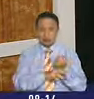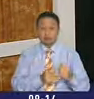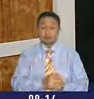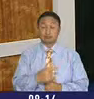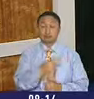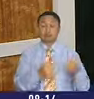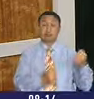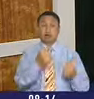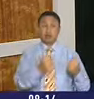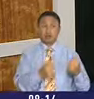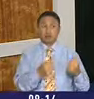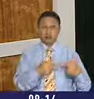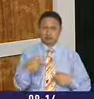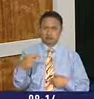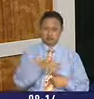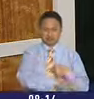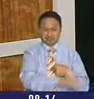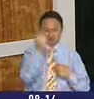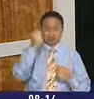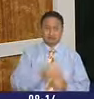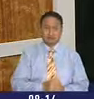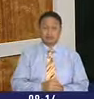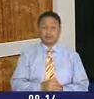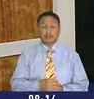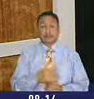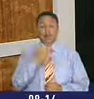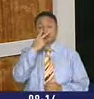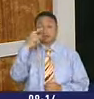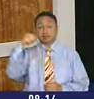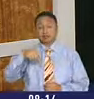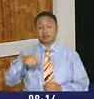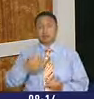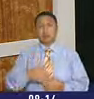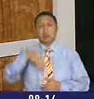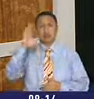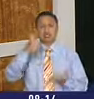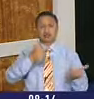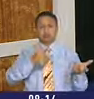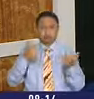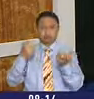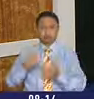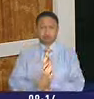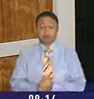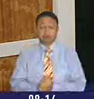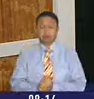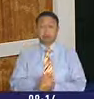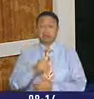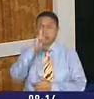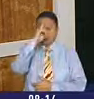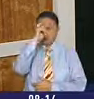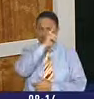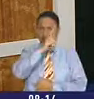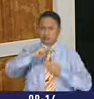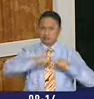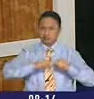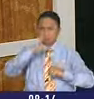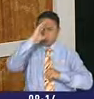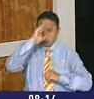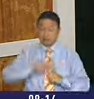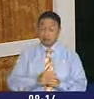autos roban de una manera descarada. Y aparte de eso, hemos visto que la violencia también se está apoderando de ese sector. Duro trabajo para la policía, pero hay que